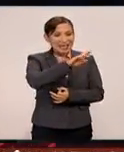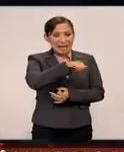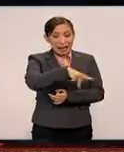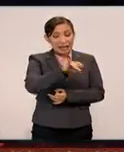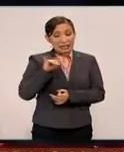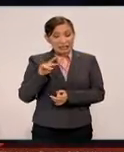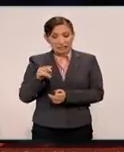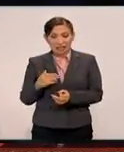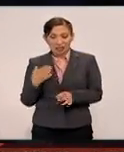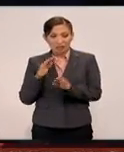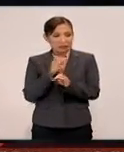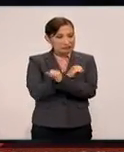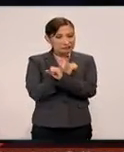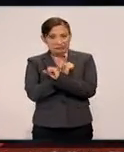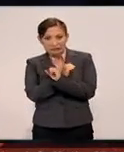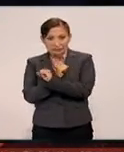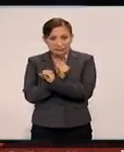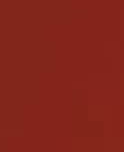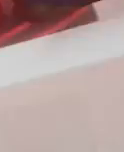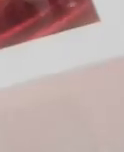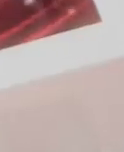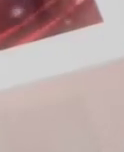ISIS está a la defensiva.